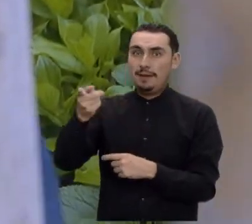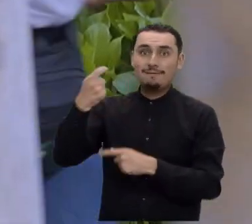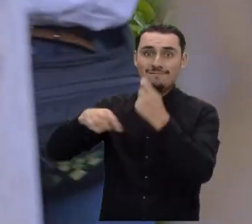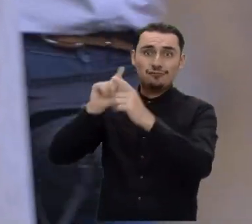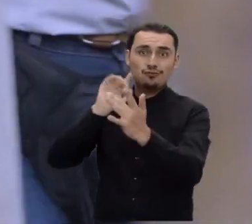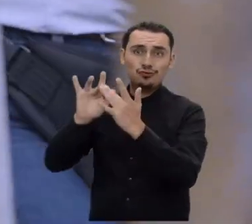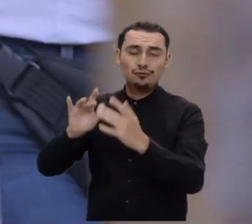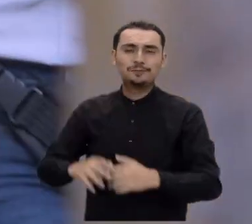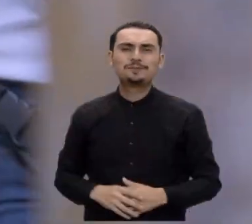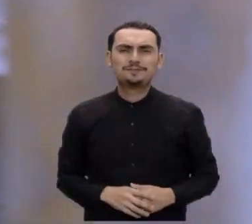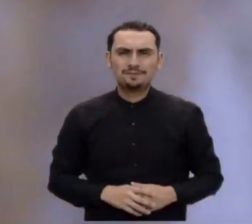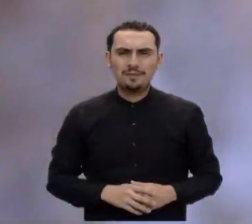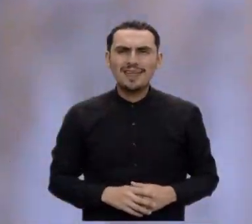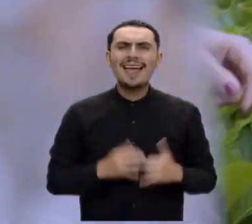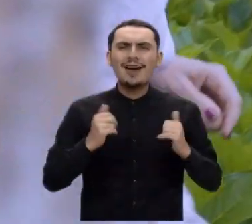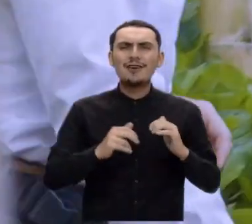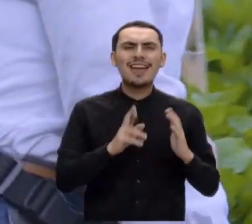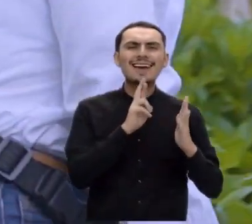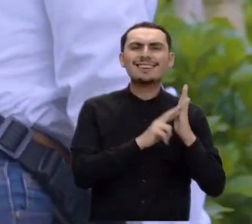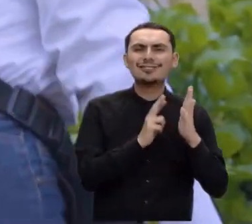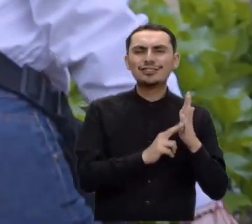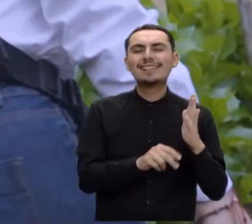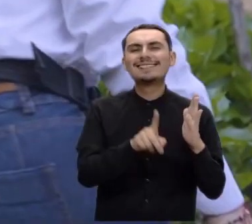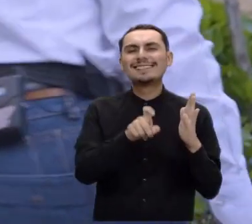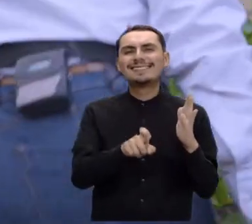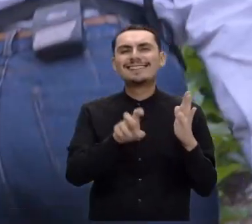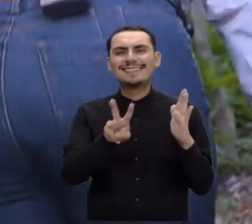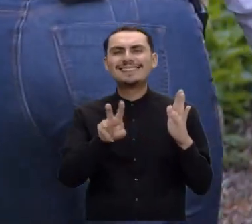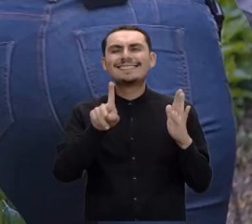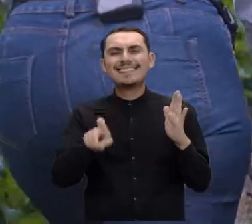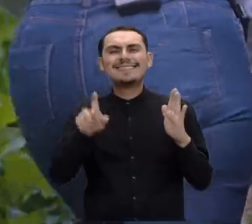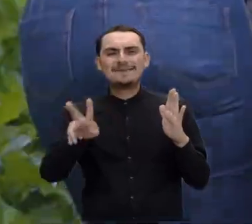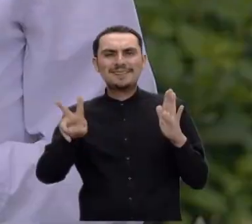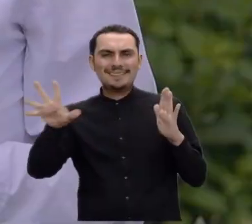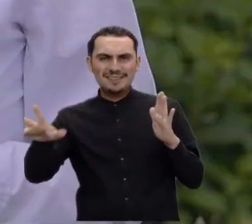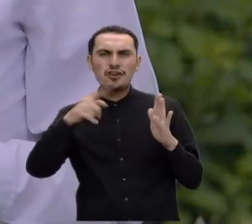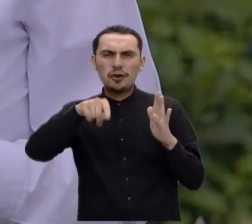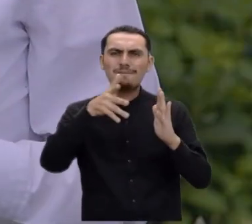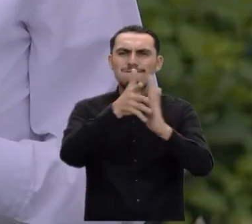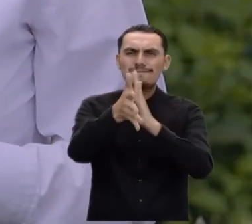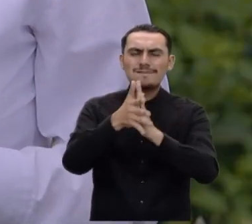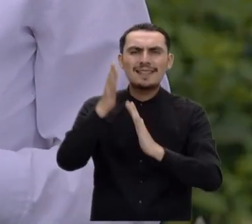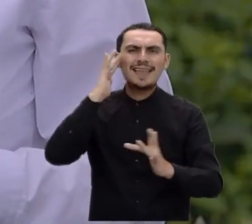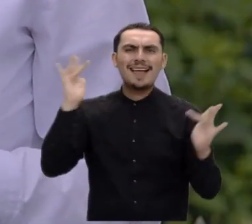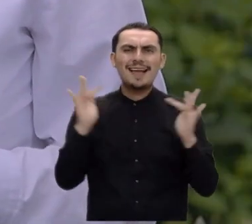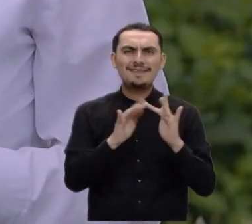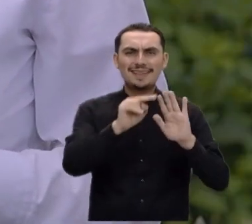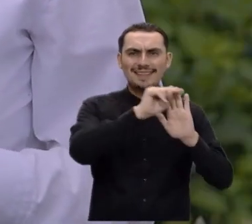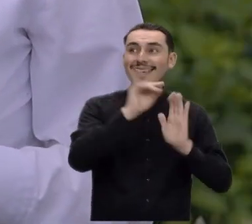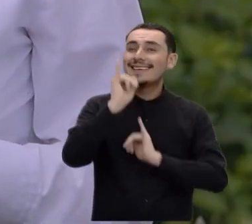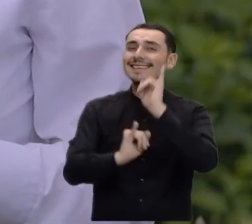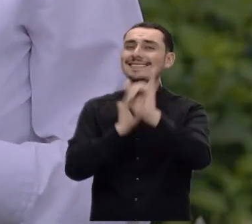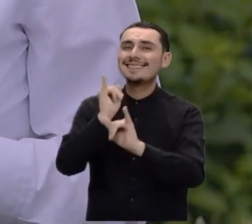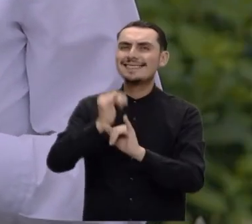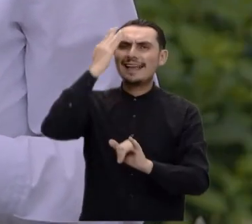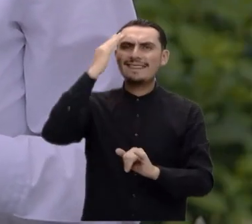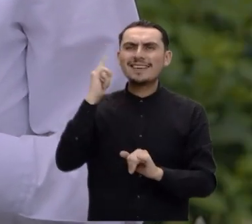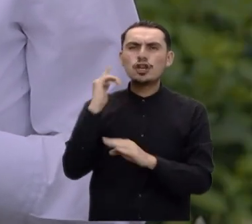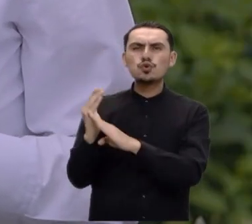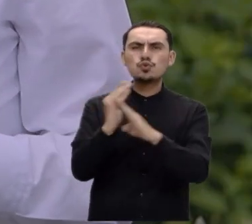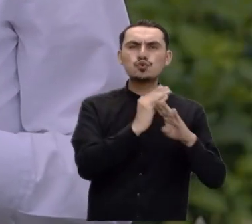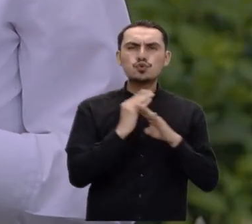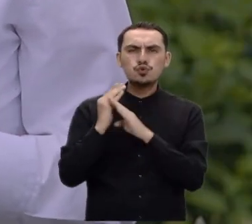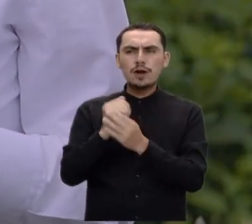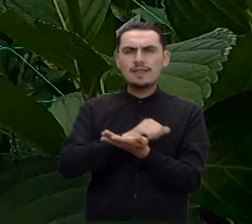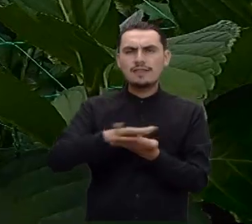toda. El enfoque que tiene la resolución 63625 está considerado de acuerdo a la norma internacional de